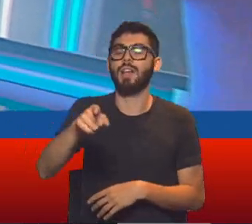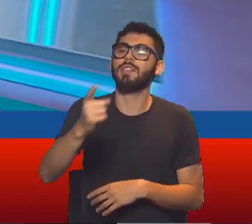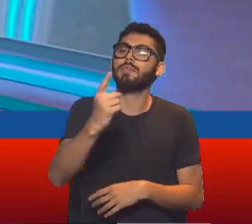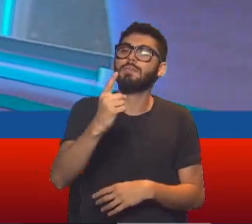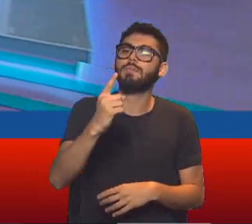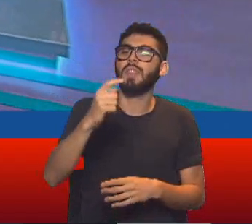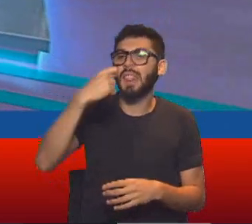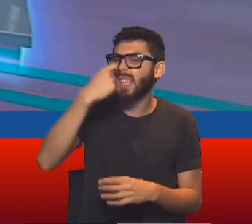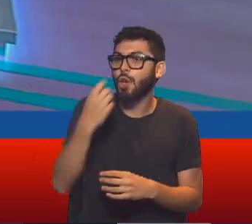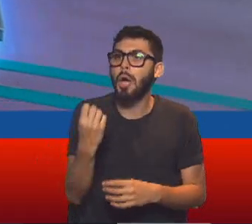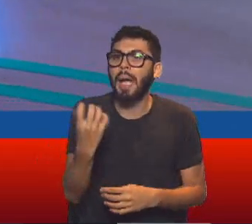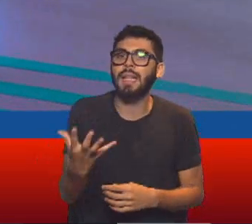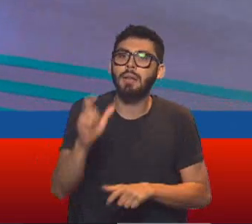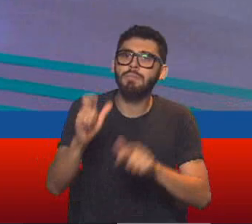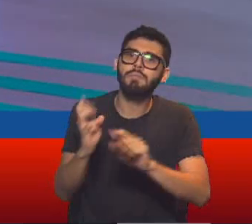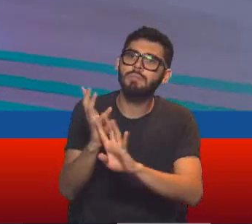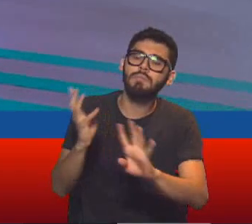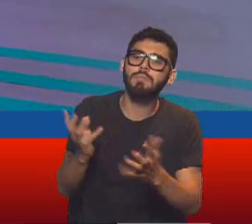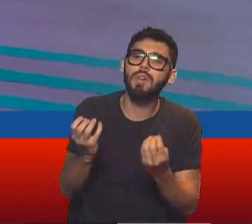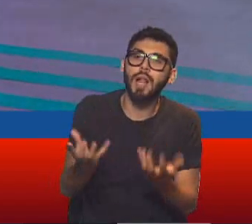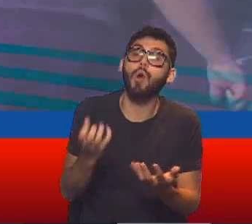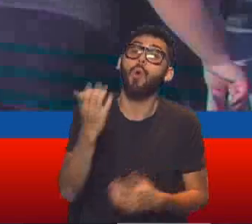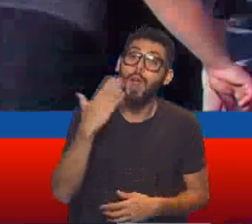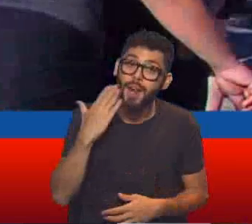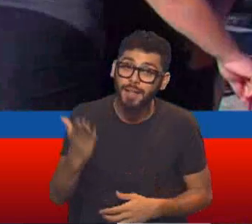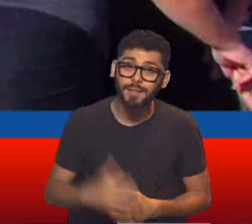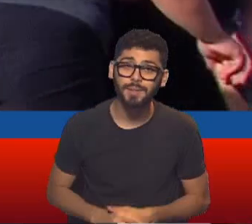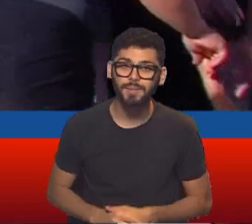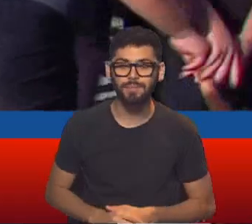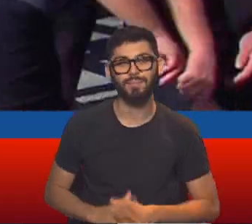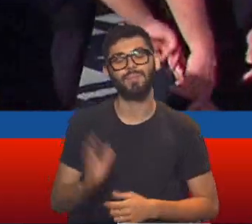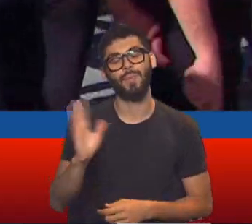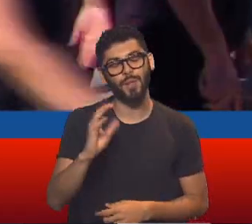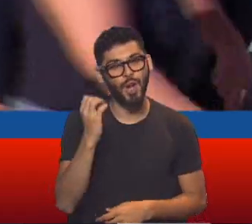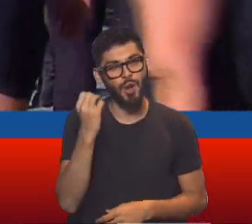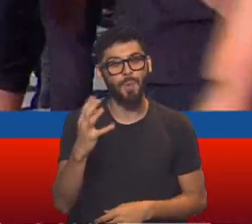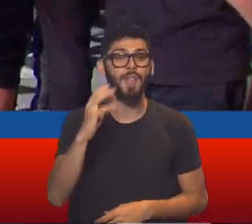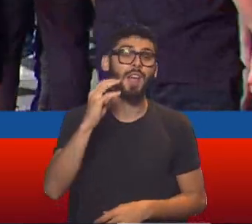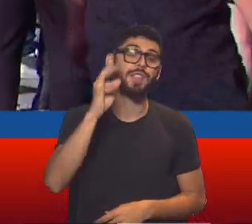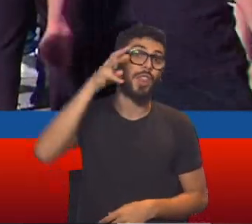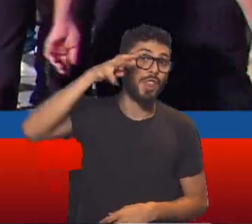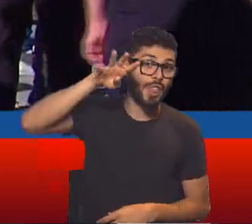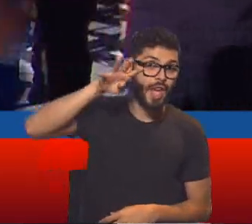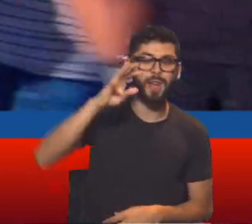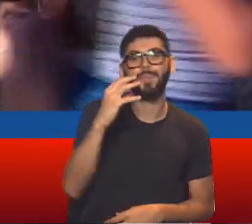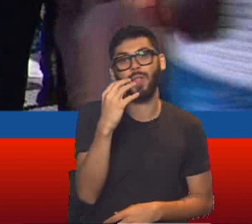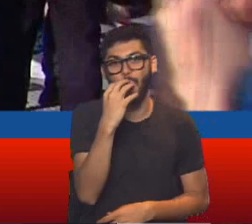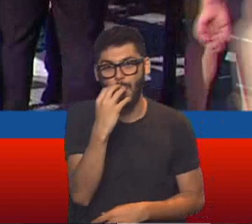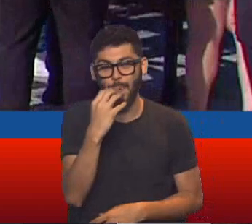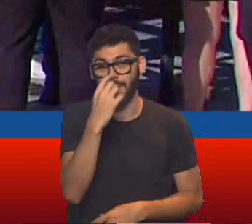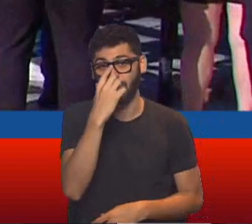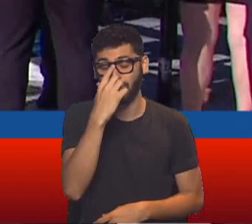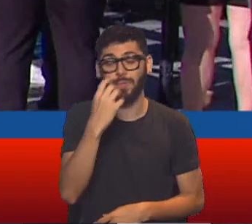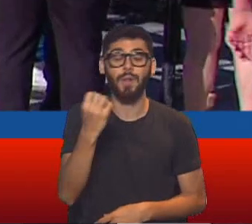ahí la atención a la gente. Gabriel, buenas tardes. Hola, Gaby. ¿Cómo te va, Diana, Gabriela? Muy buenas tardes. En un